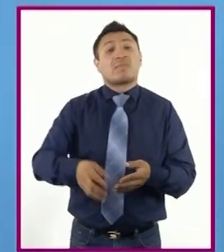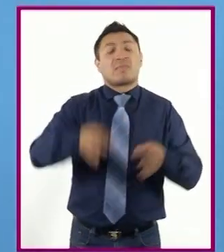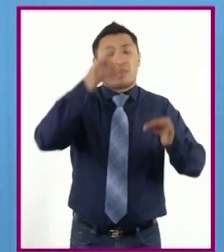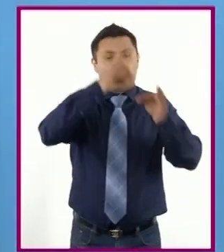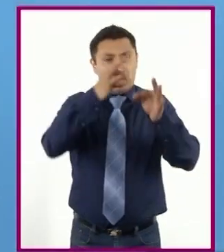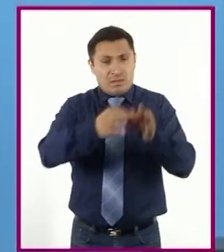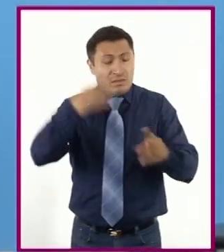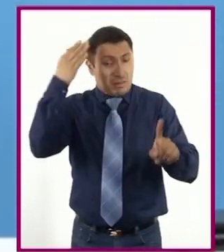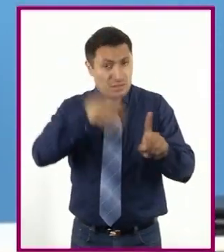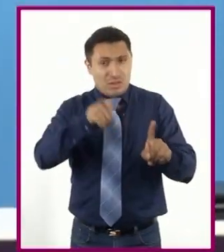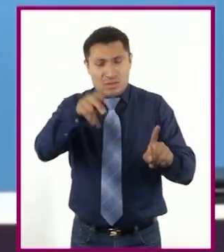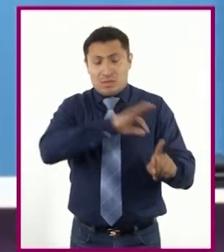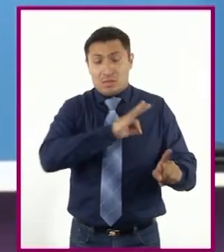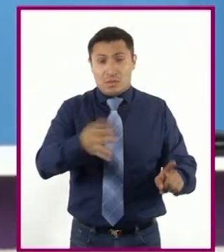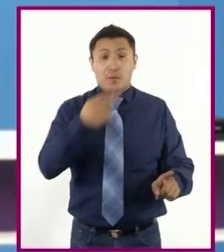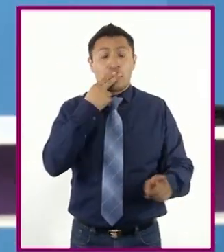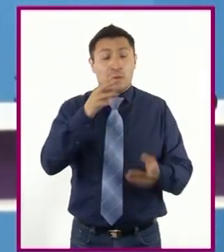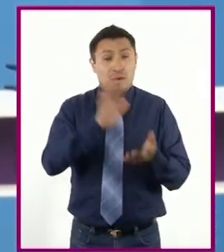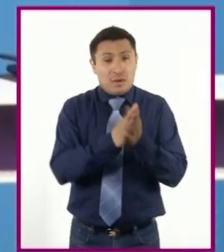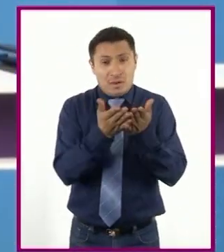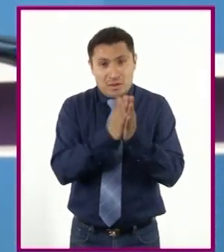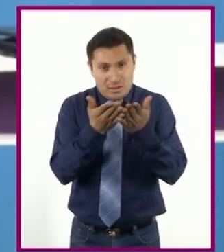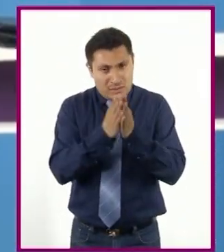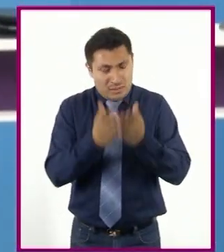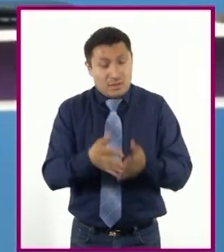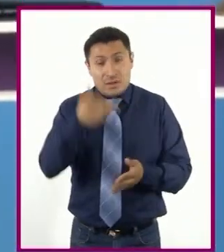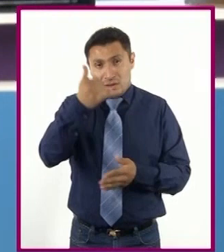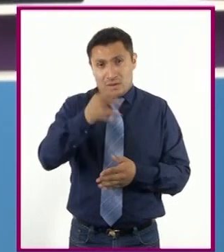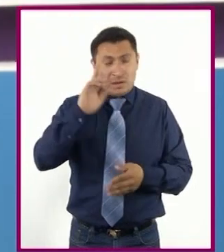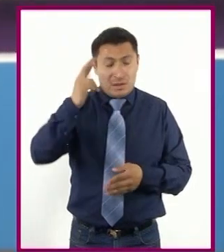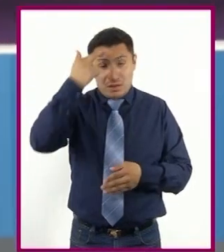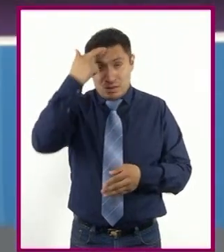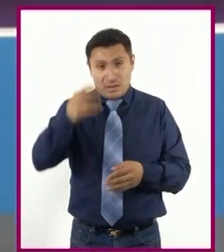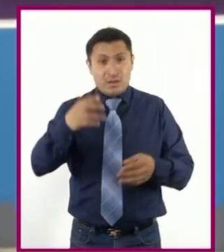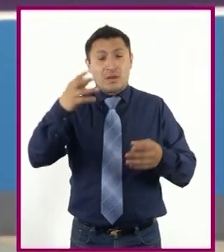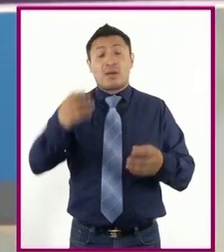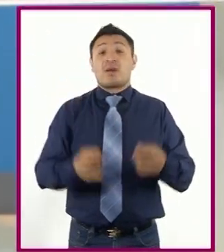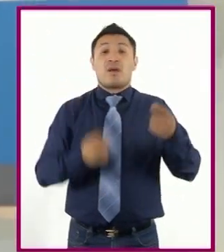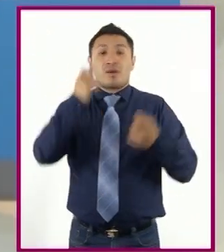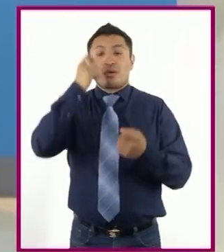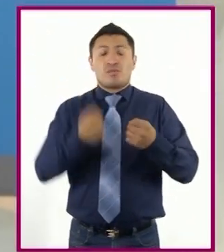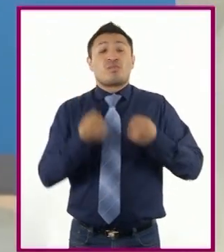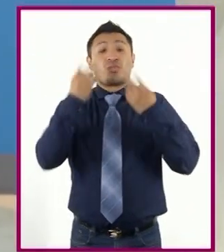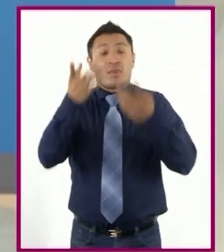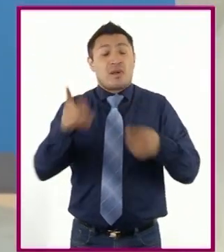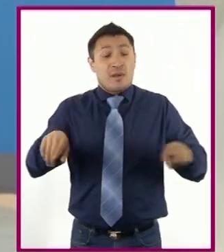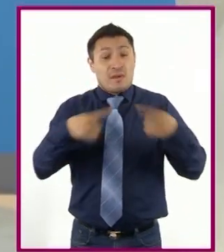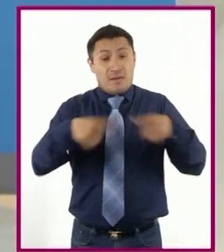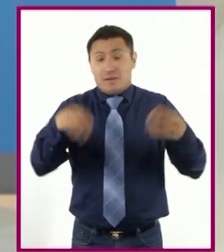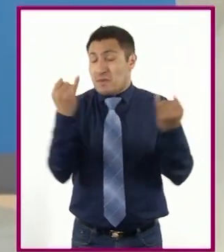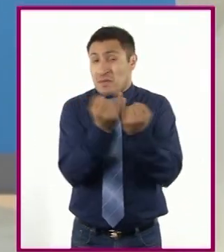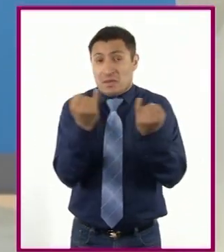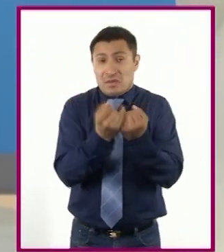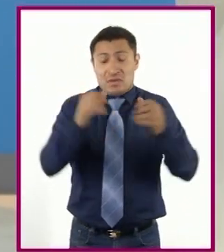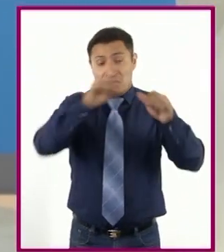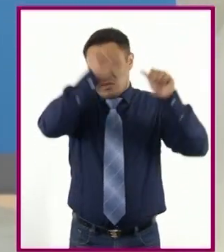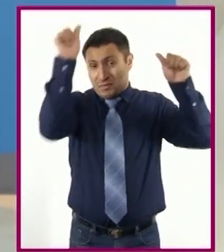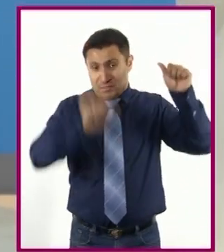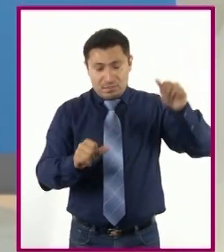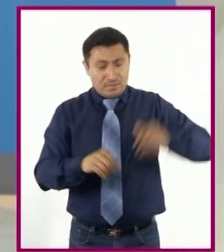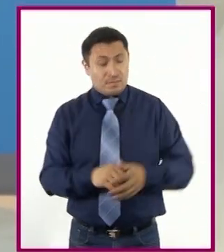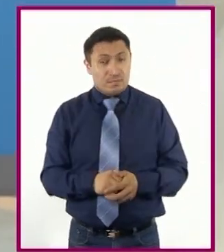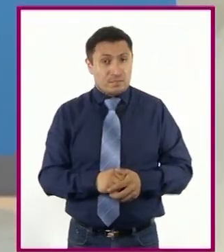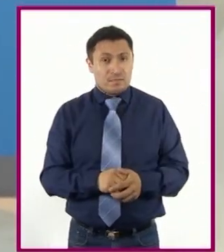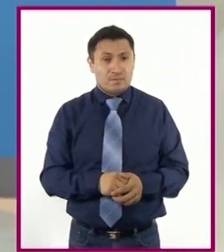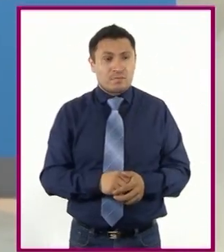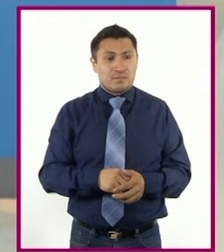con el reto pueden apoyarse en su libro de texto. Y recuerden que las expresiones musicales también son un testimonio histórico.